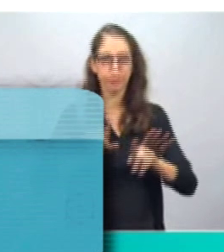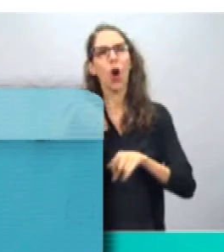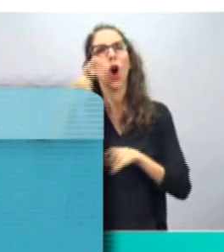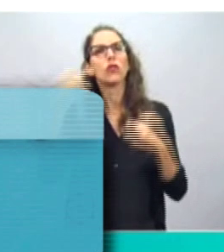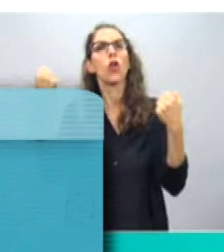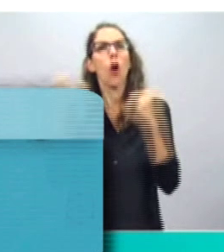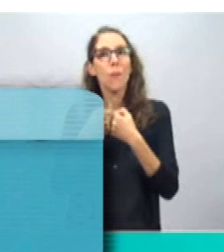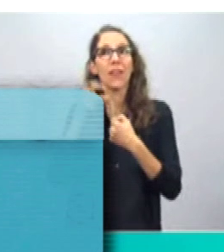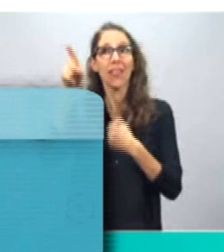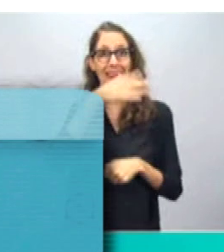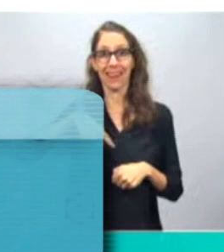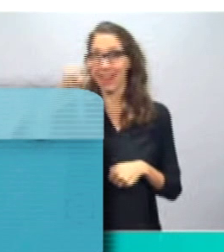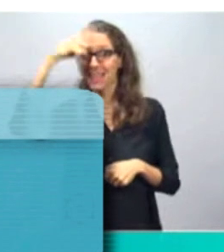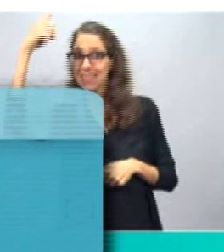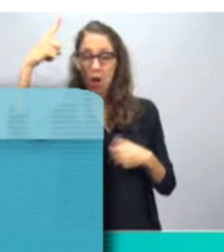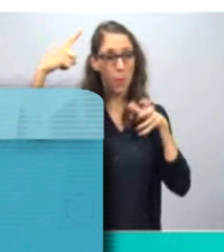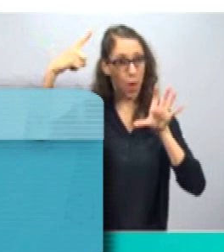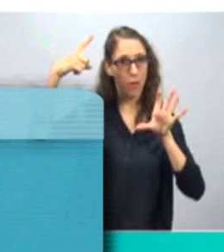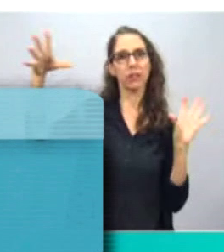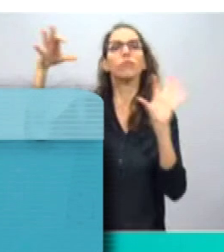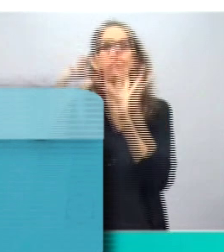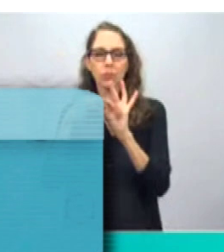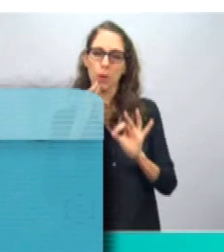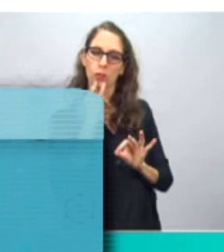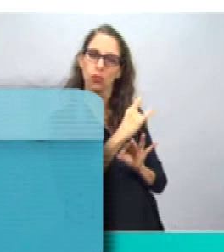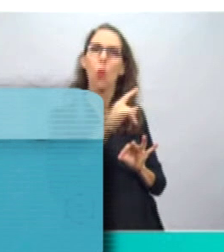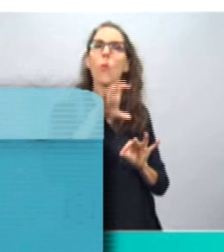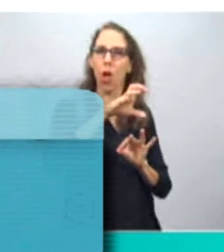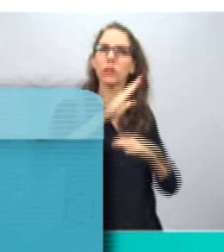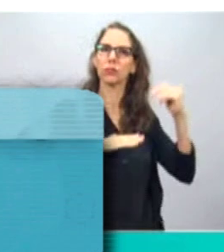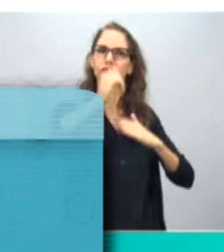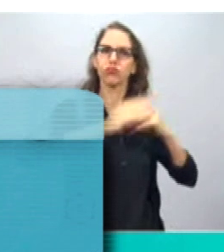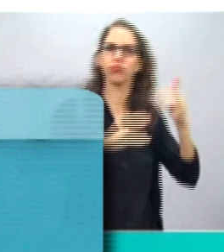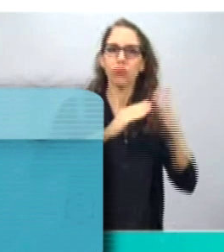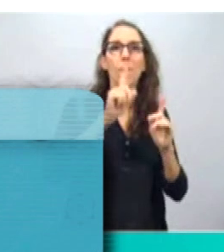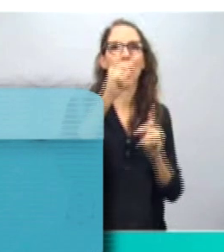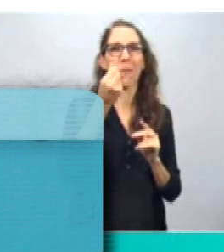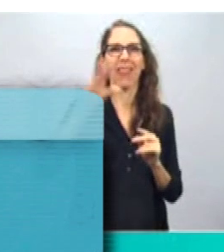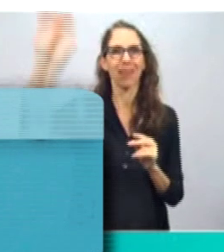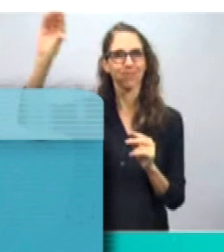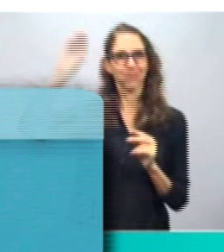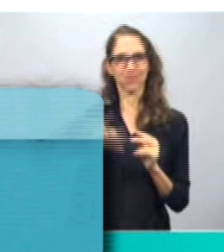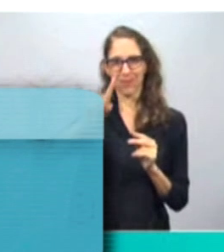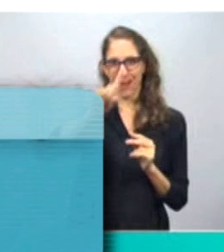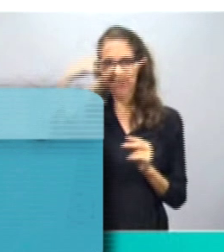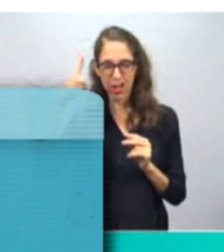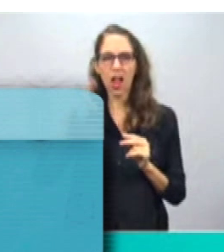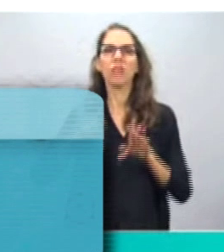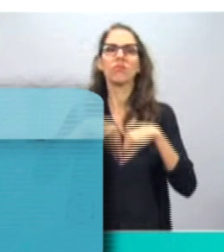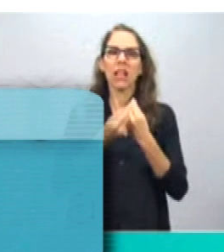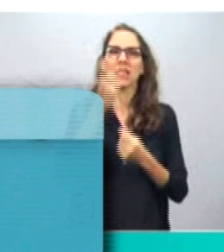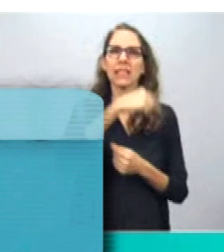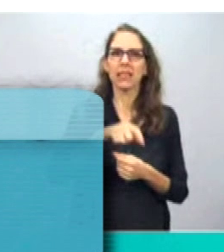Nación y la provincia para la ejecución por parte de la provincia con financiamiento nacional de 128 obras